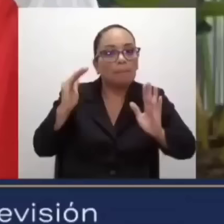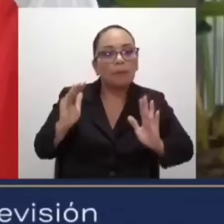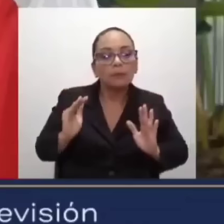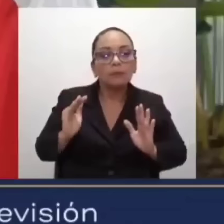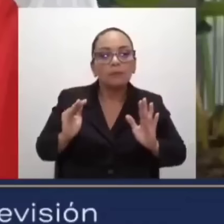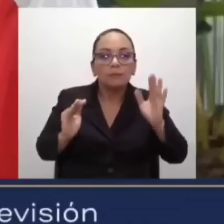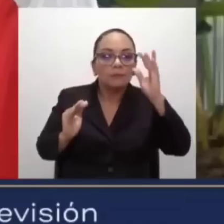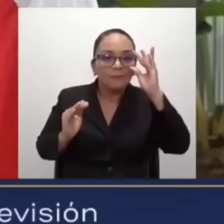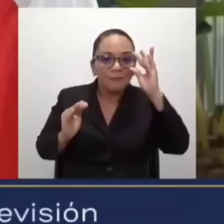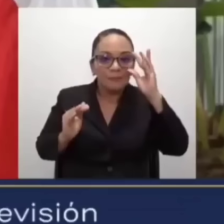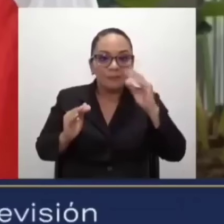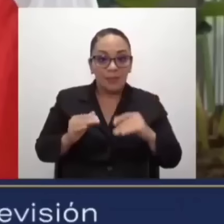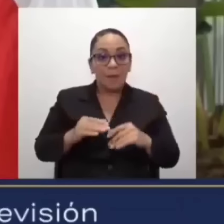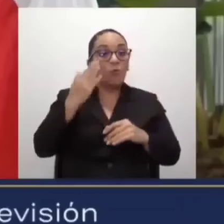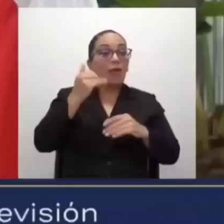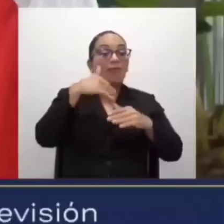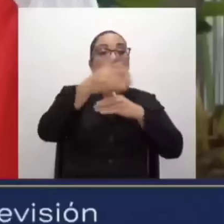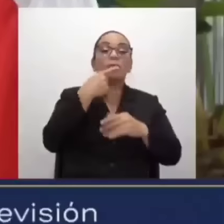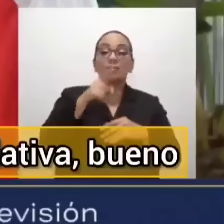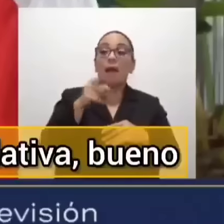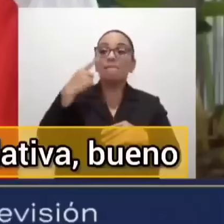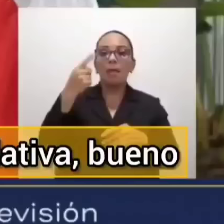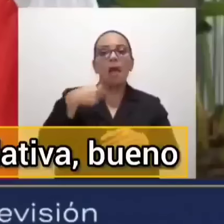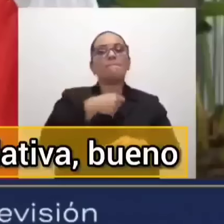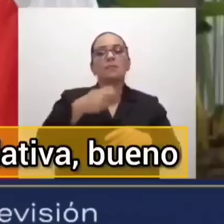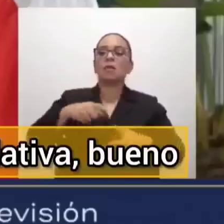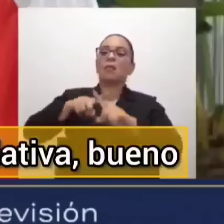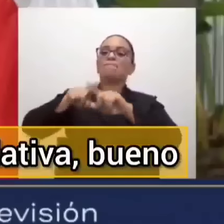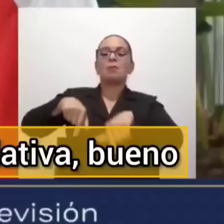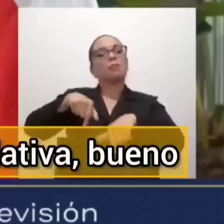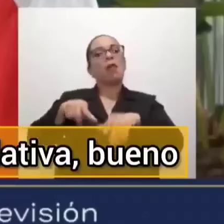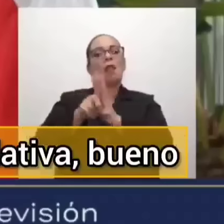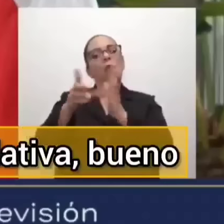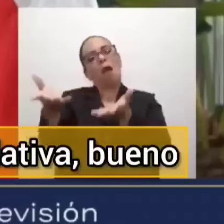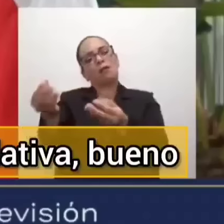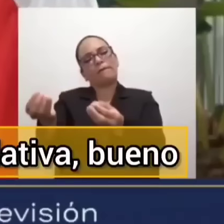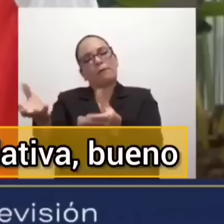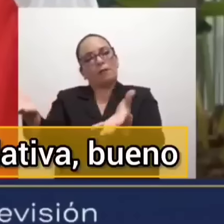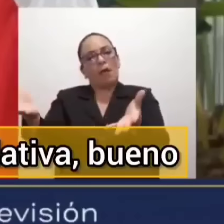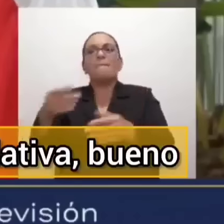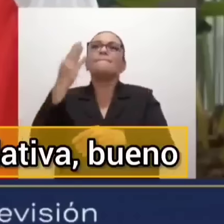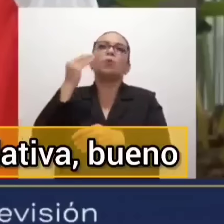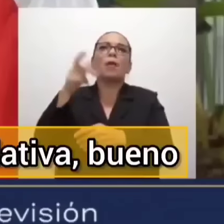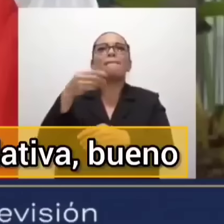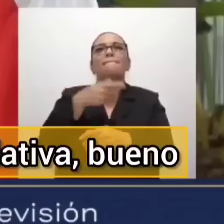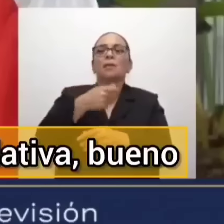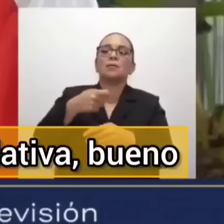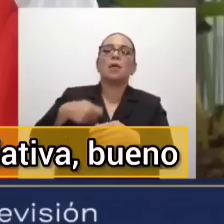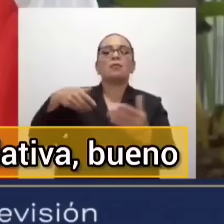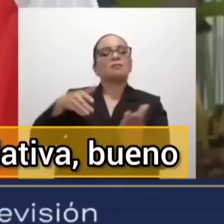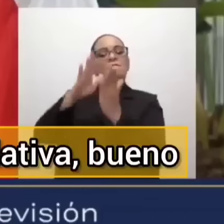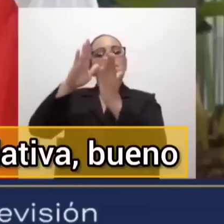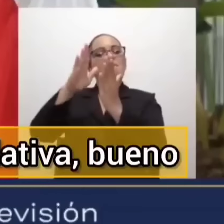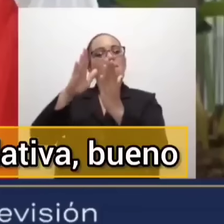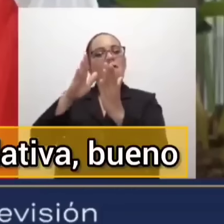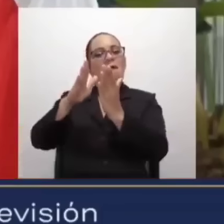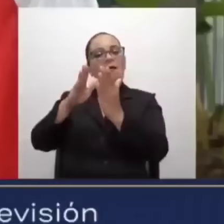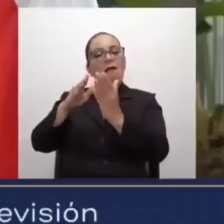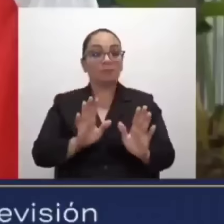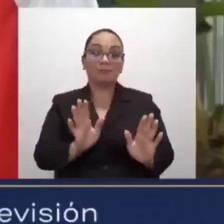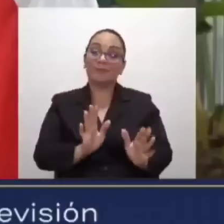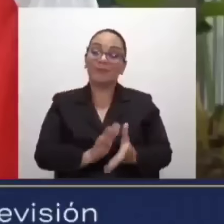porque él, ¿cómo fue que me dijeron? Desafía la institucionalidad de la Asamblea Legislativa.